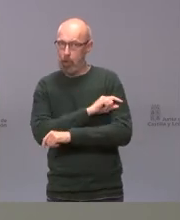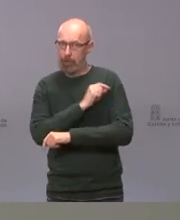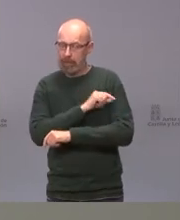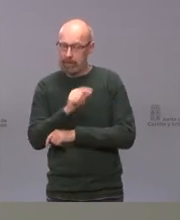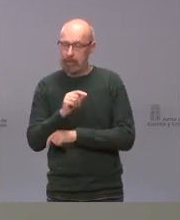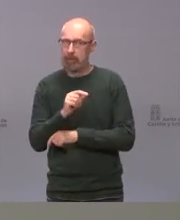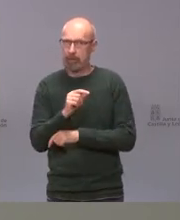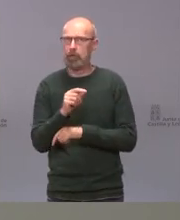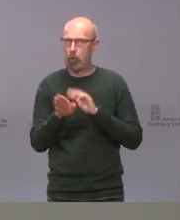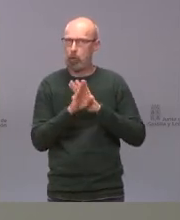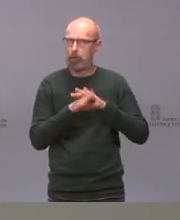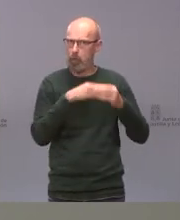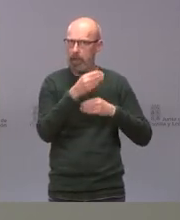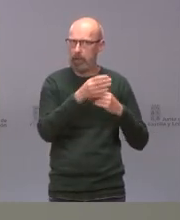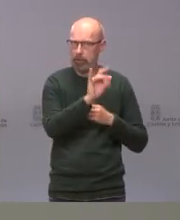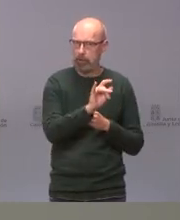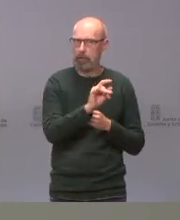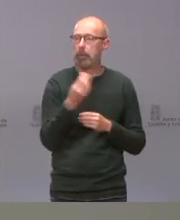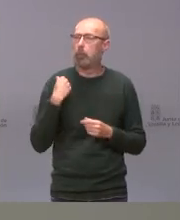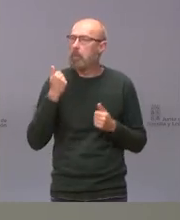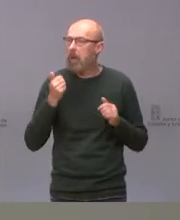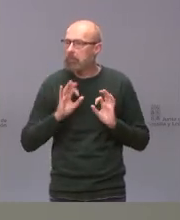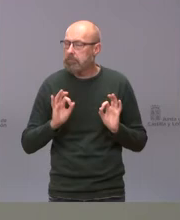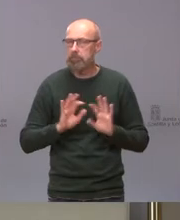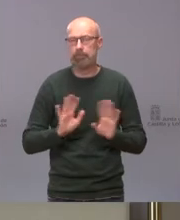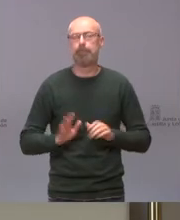más pregunta. Era eso.